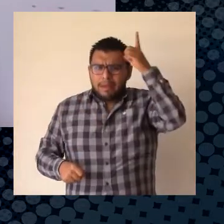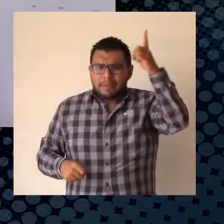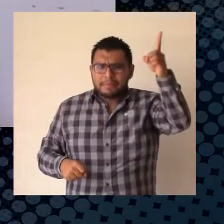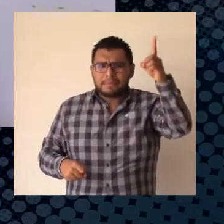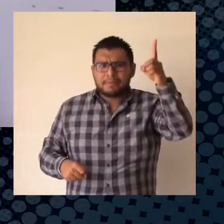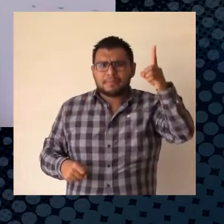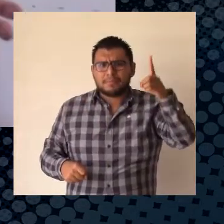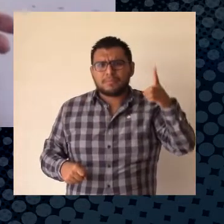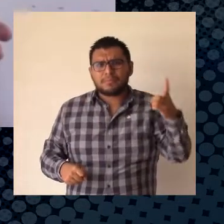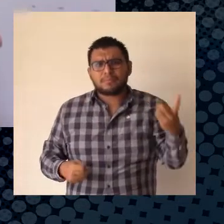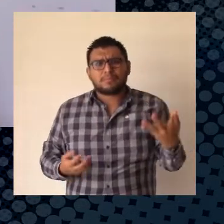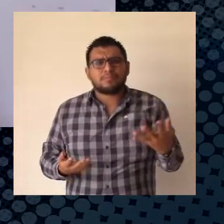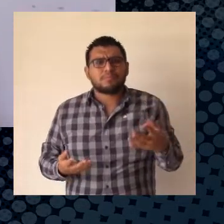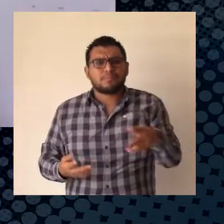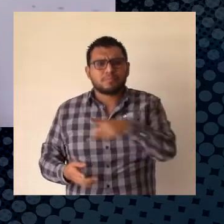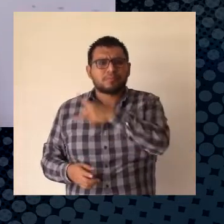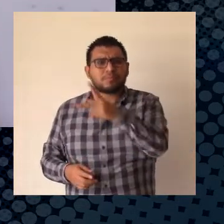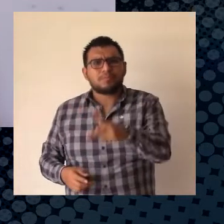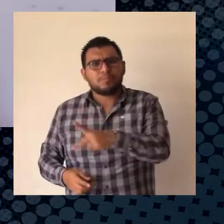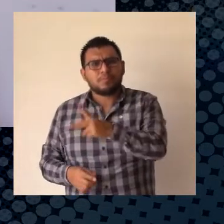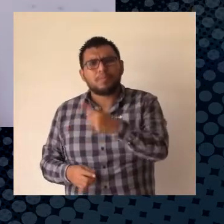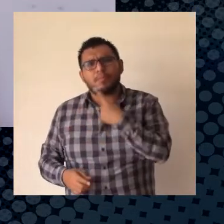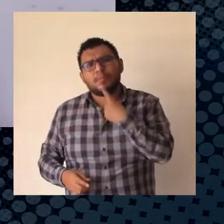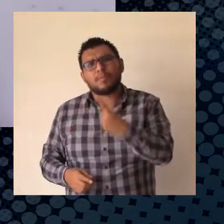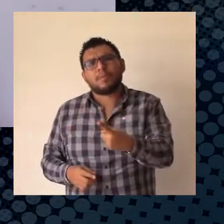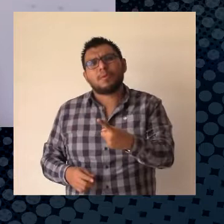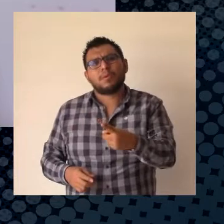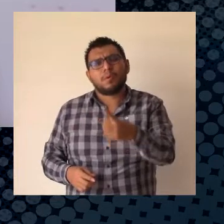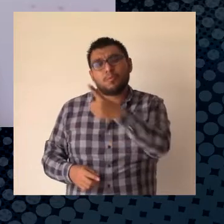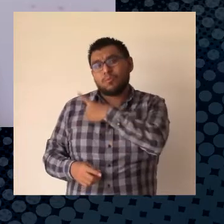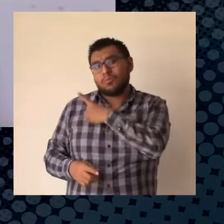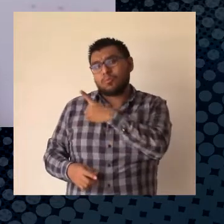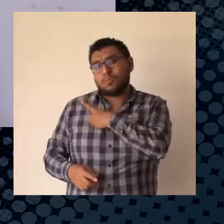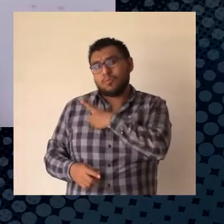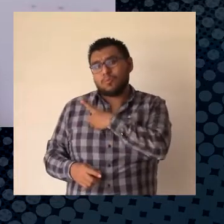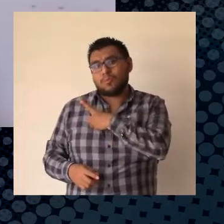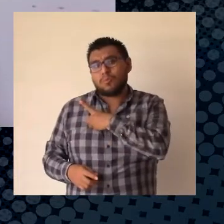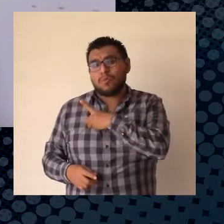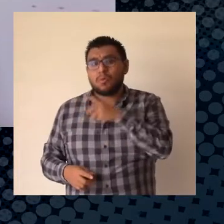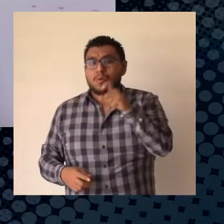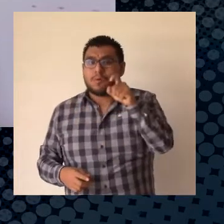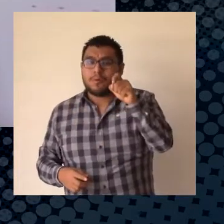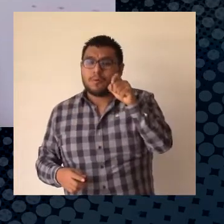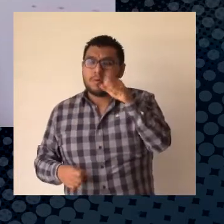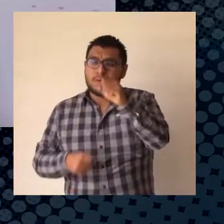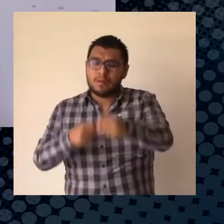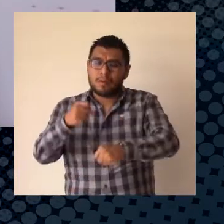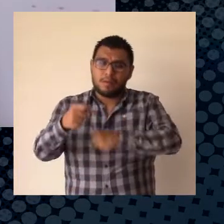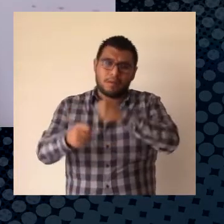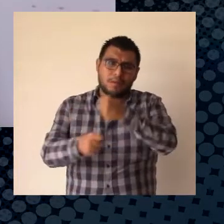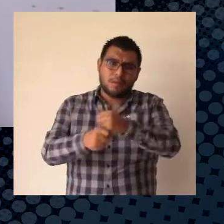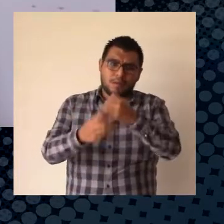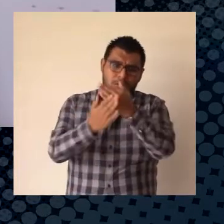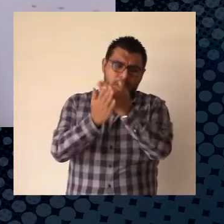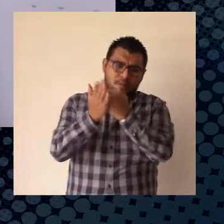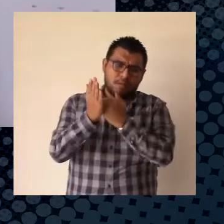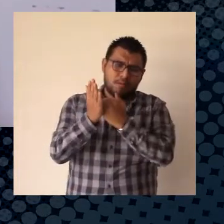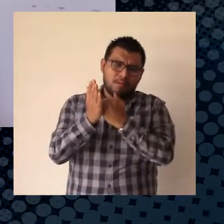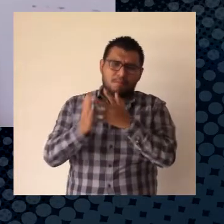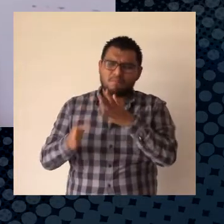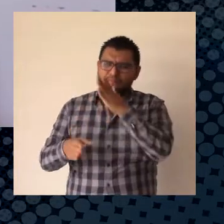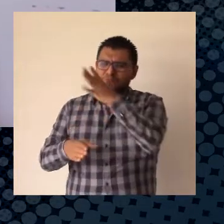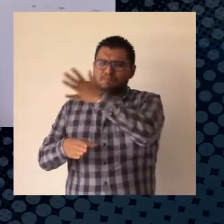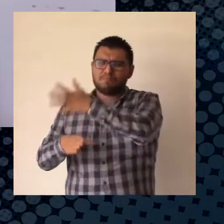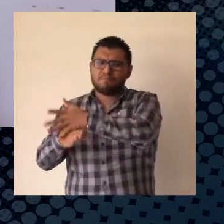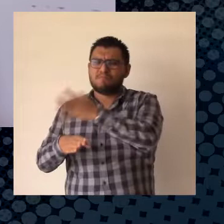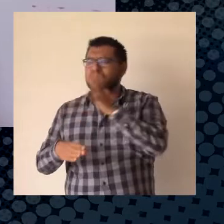que penalizar al pueblo diciéndole que solamente los de 20 años para abajo iban a entrar a la